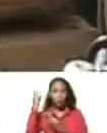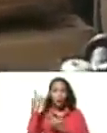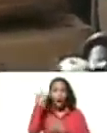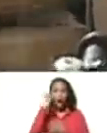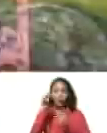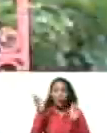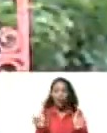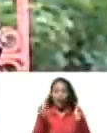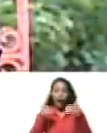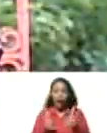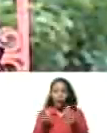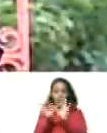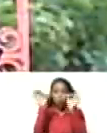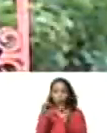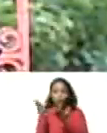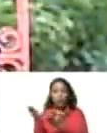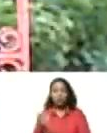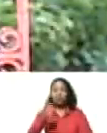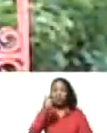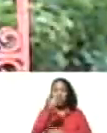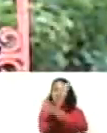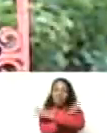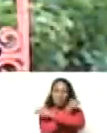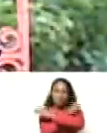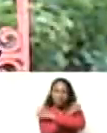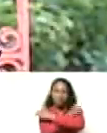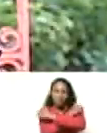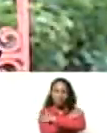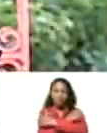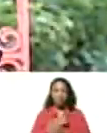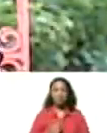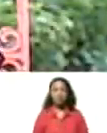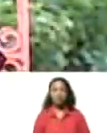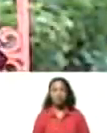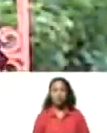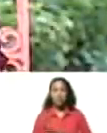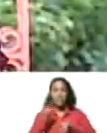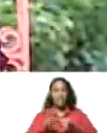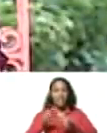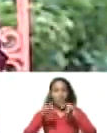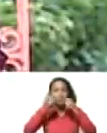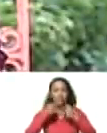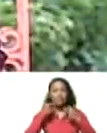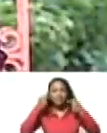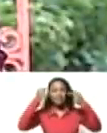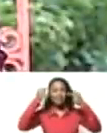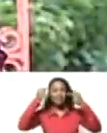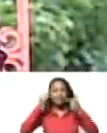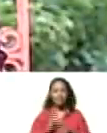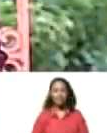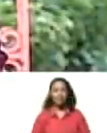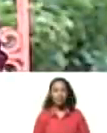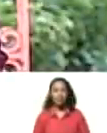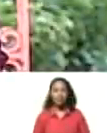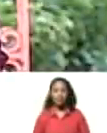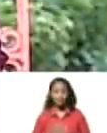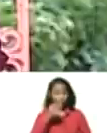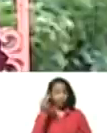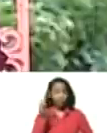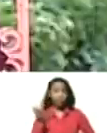se ven unos regalos. Muy bien, los felicito. Niño sonriente,